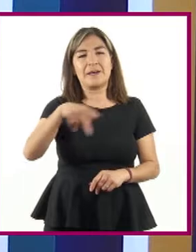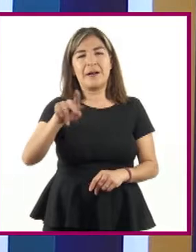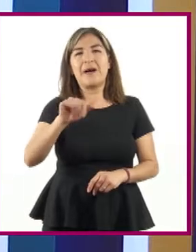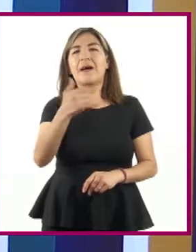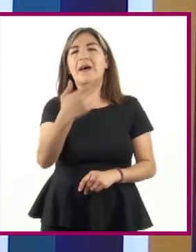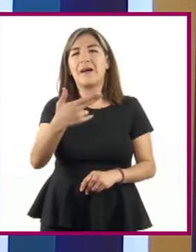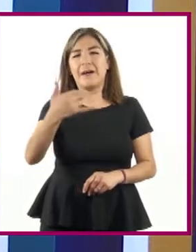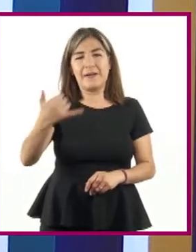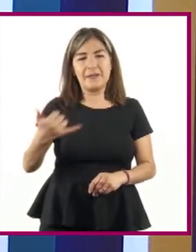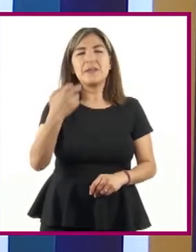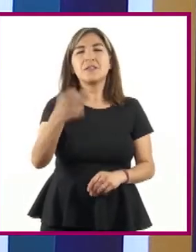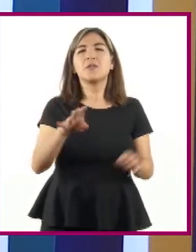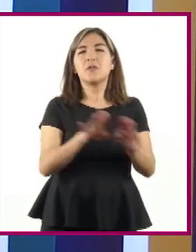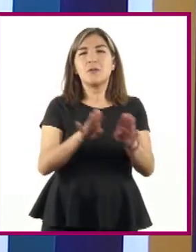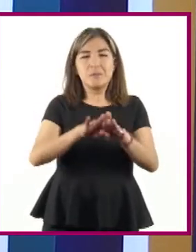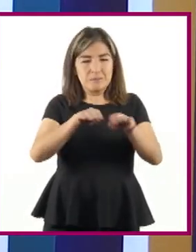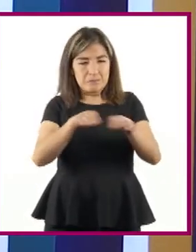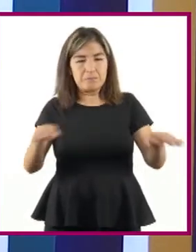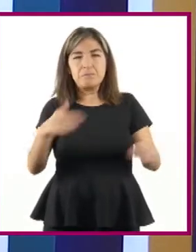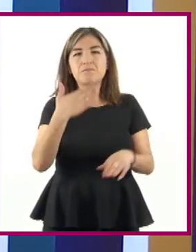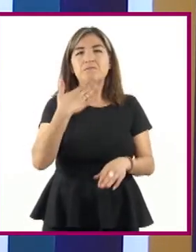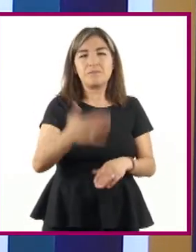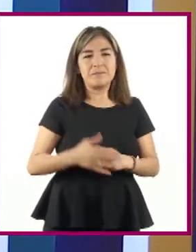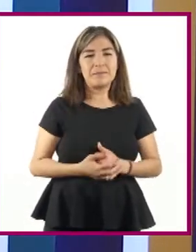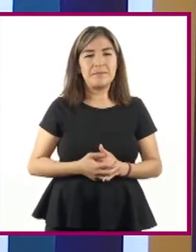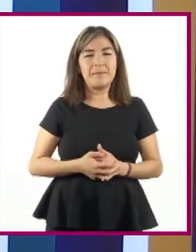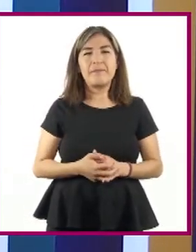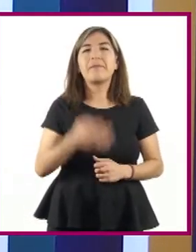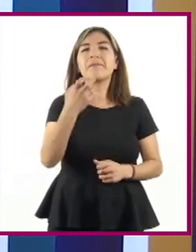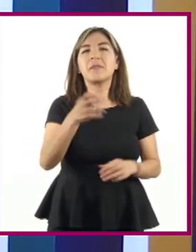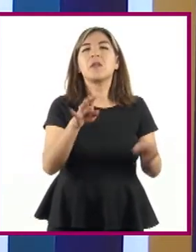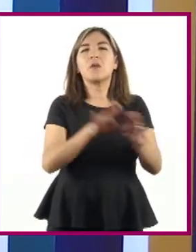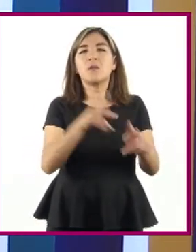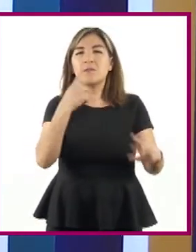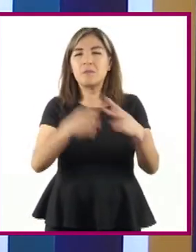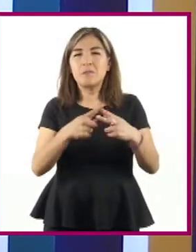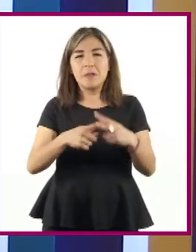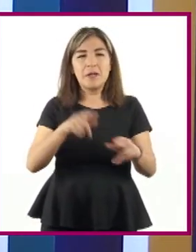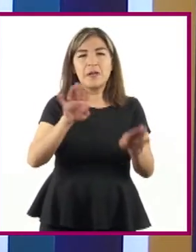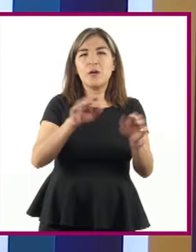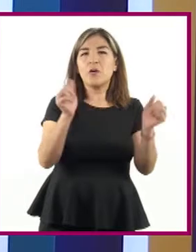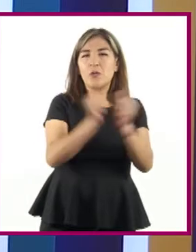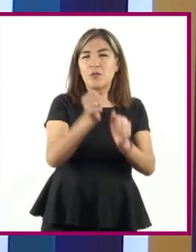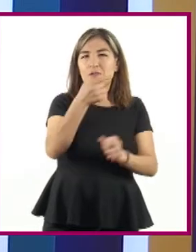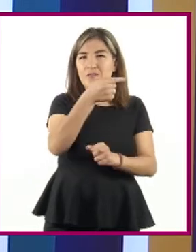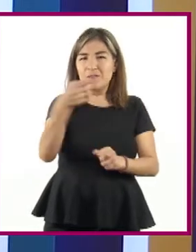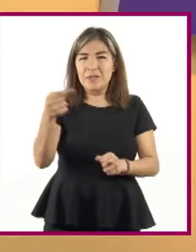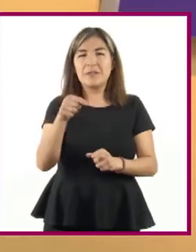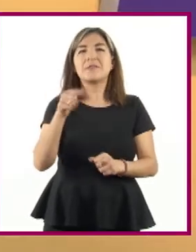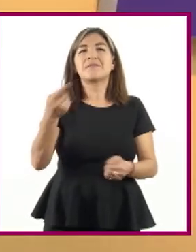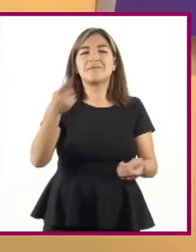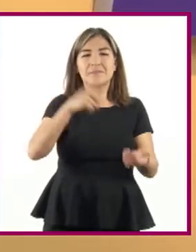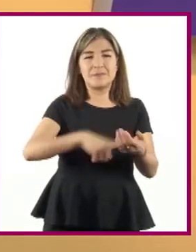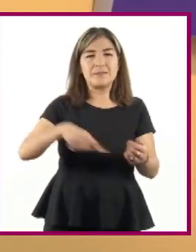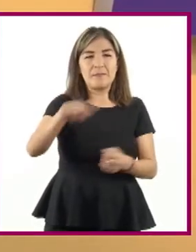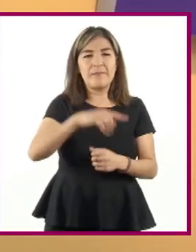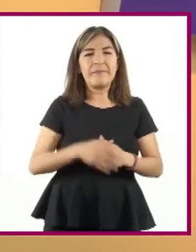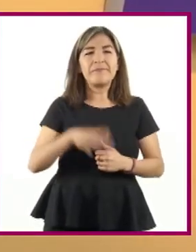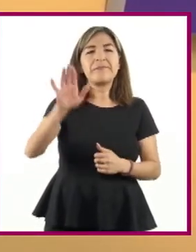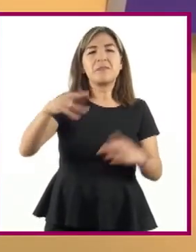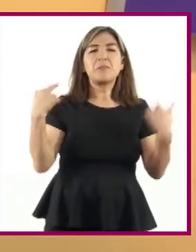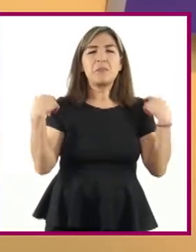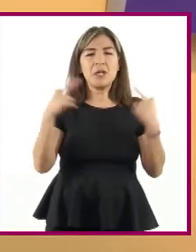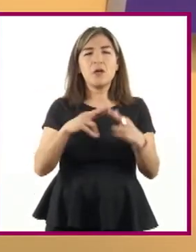hacer mediciones con mayor precisión. Incluso hacían operaciones fraccionarias como ellas. Maestro